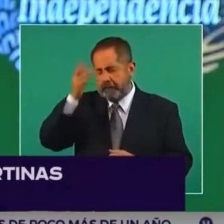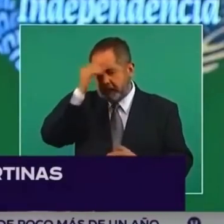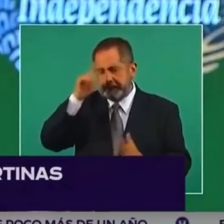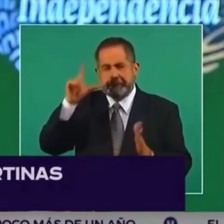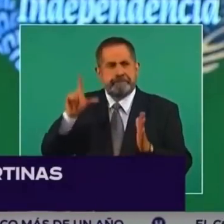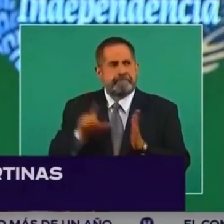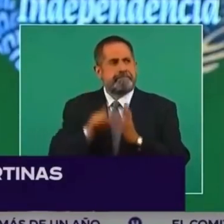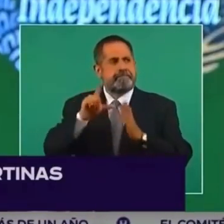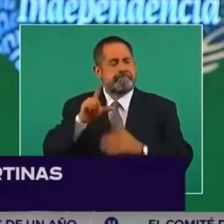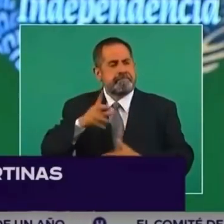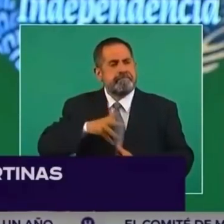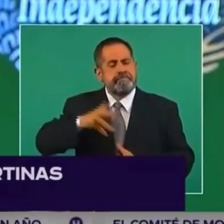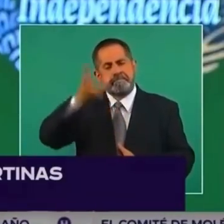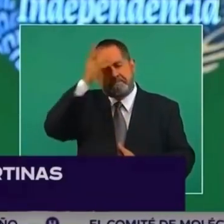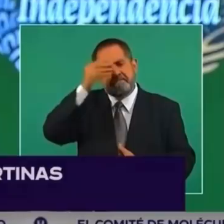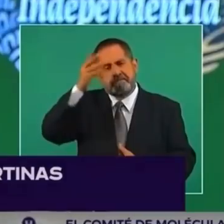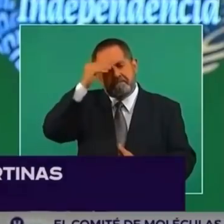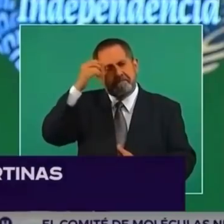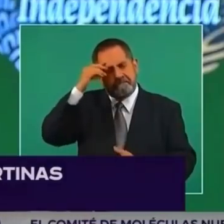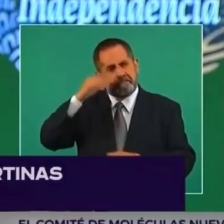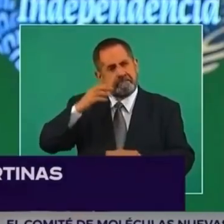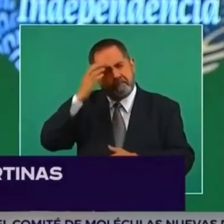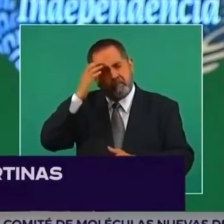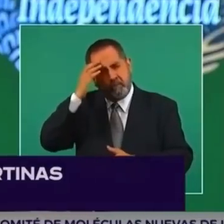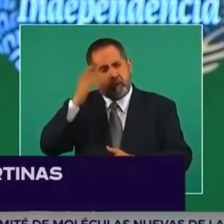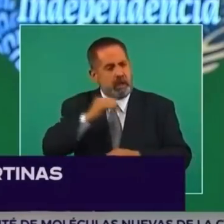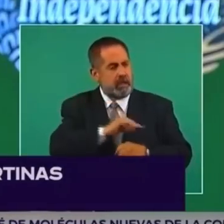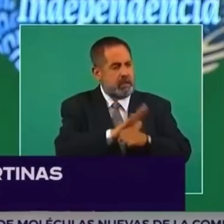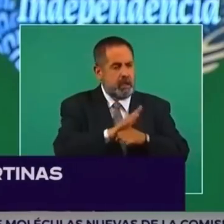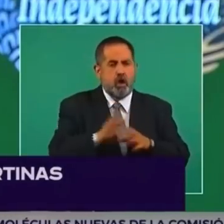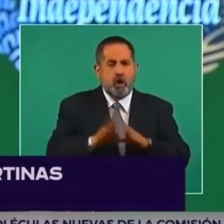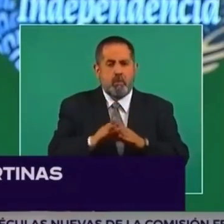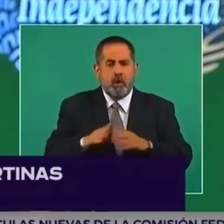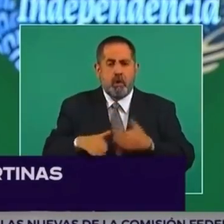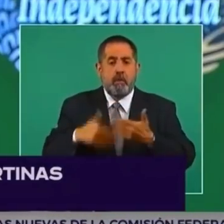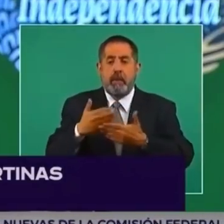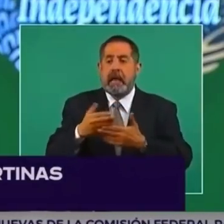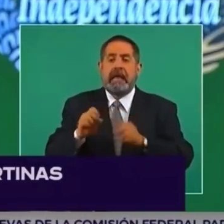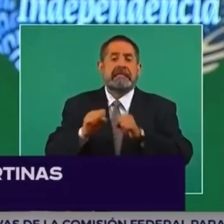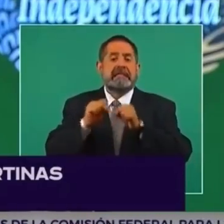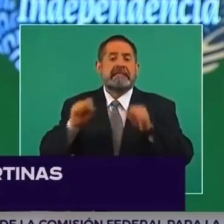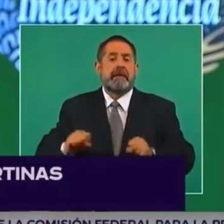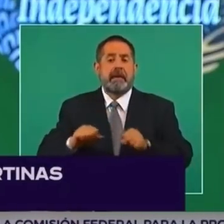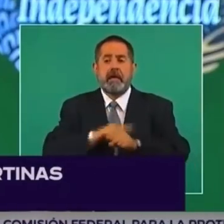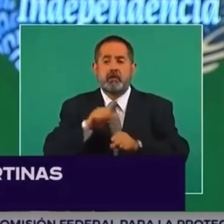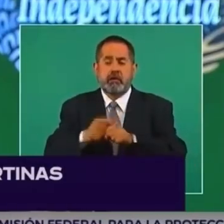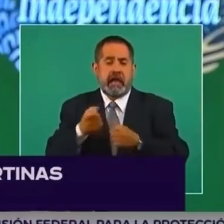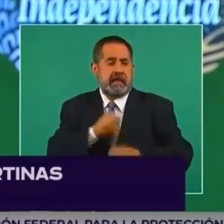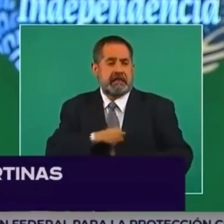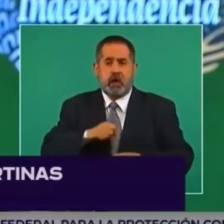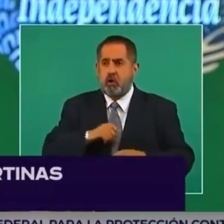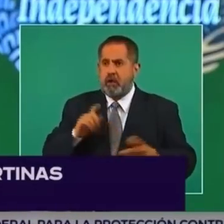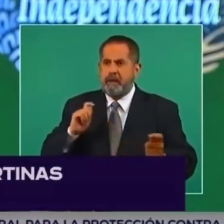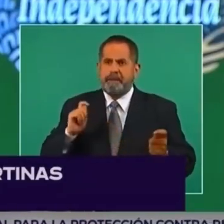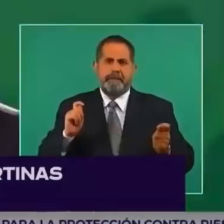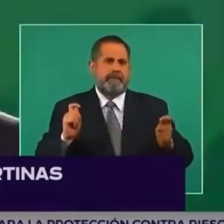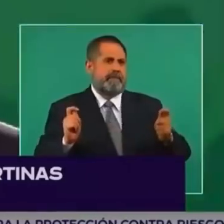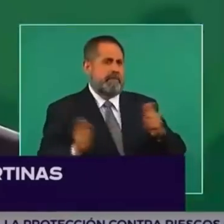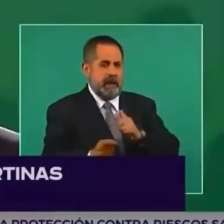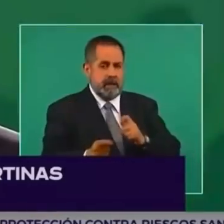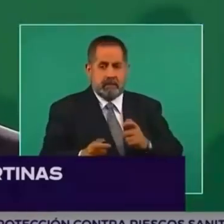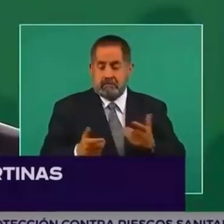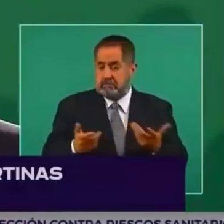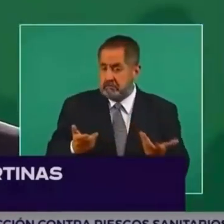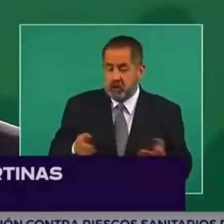persona encargada, lo hace diariamente. Sí, es algo que se ha hecho en otras partes. No en todas partes se hacen conferencias diarias,